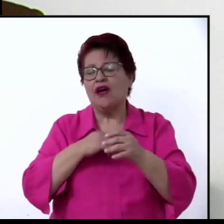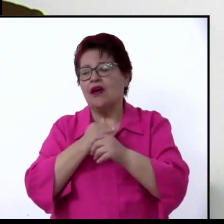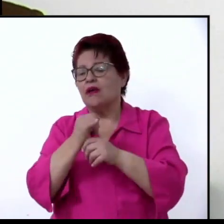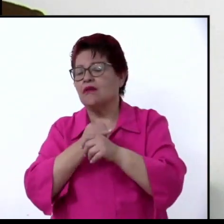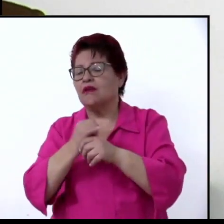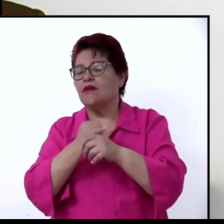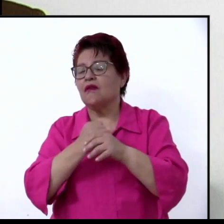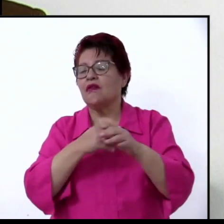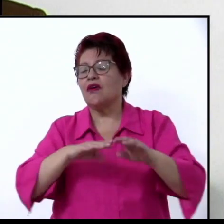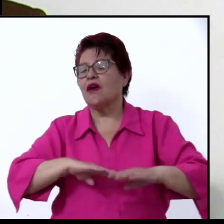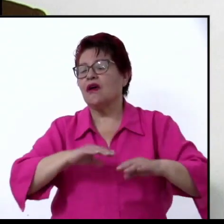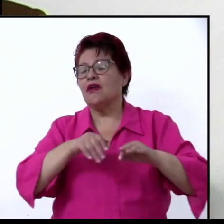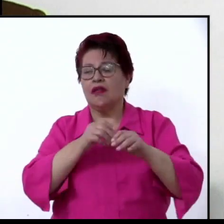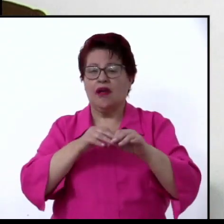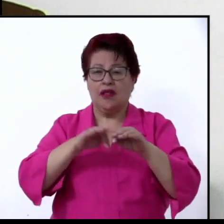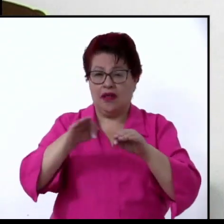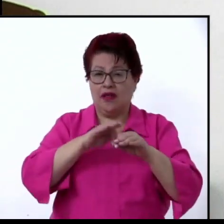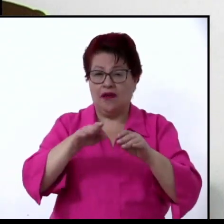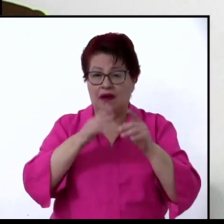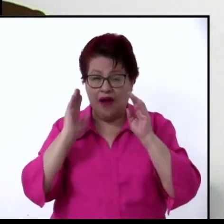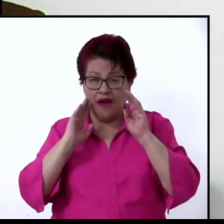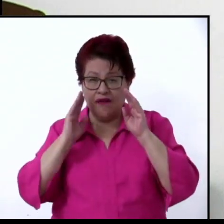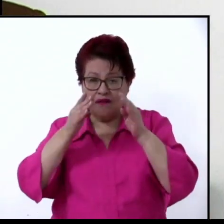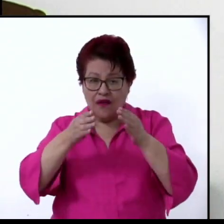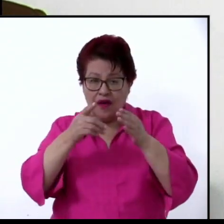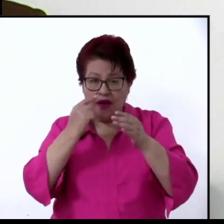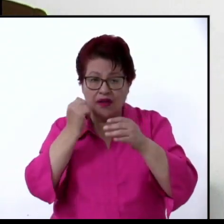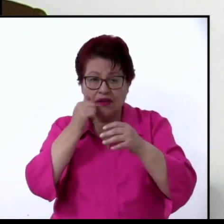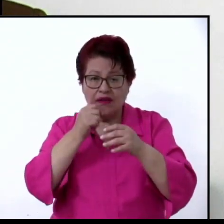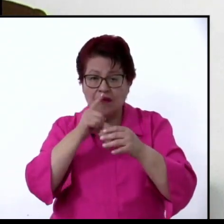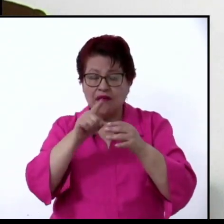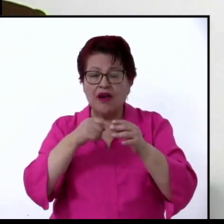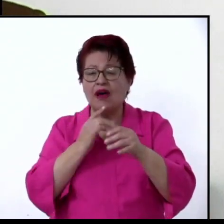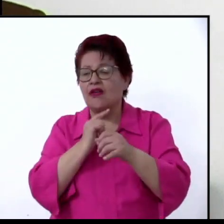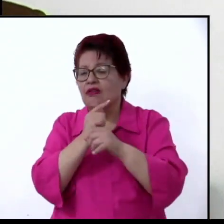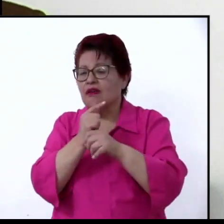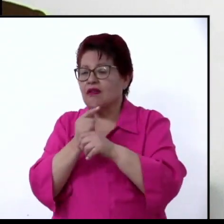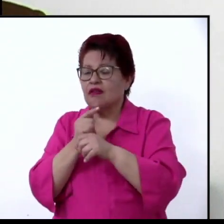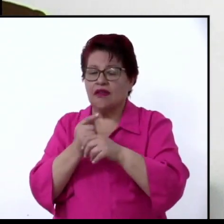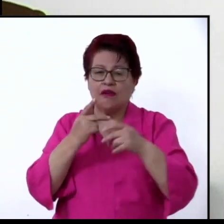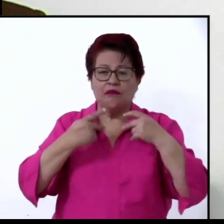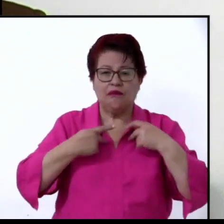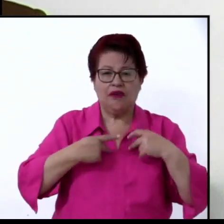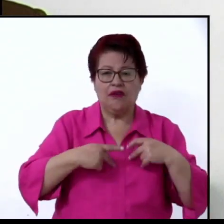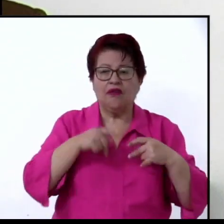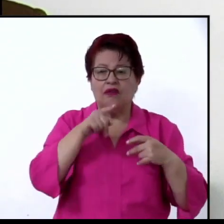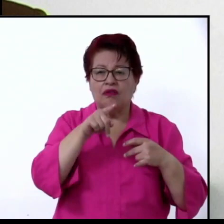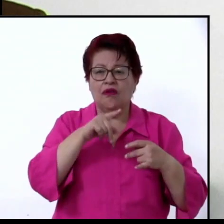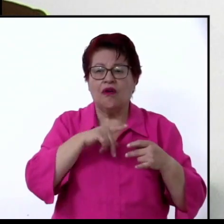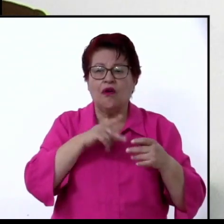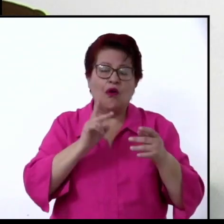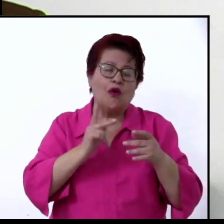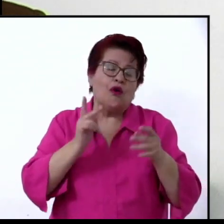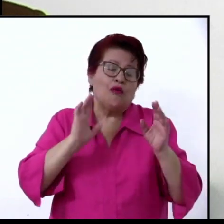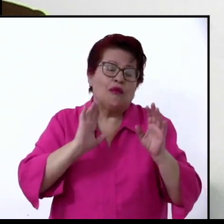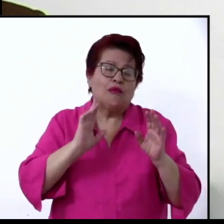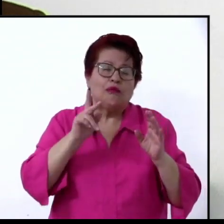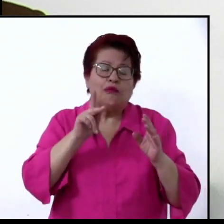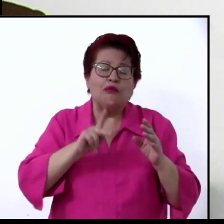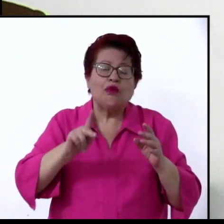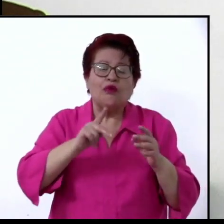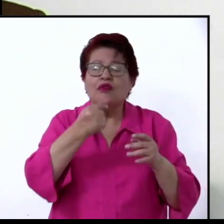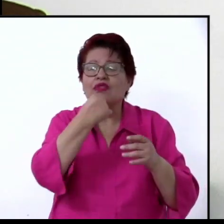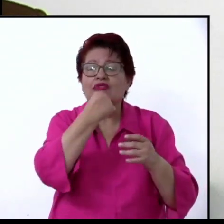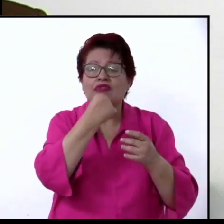carácter laboral enfocadas particularmente a detectar personas o población infantil